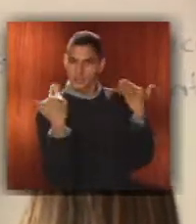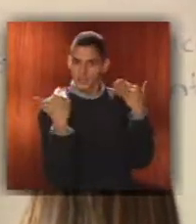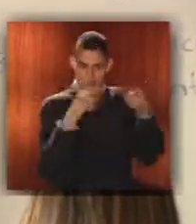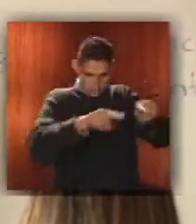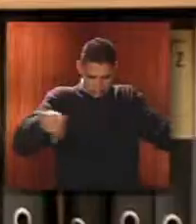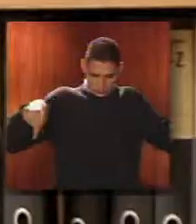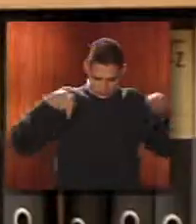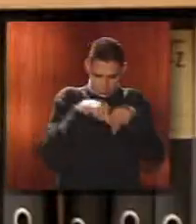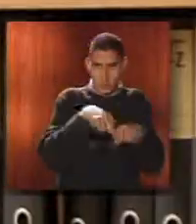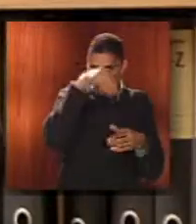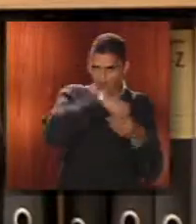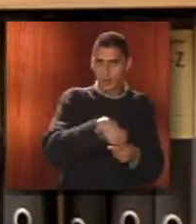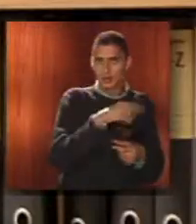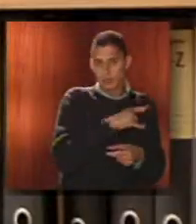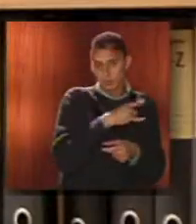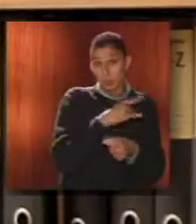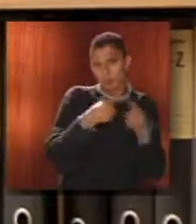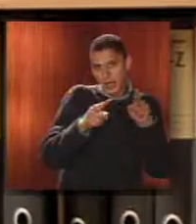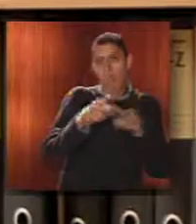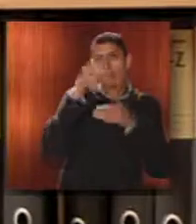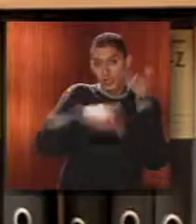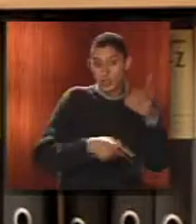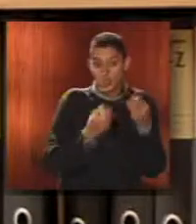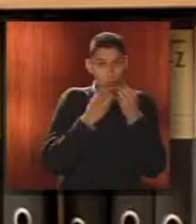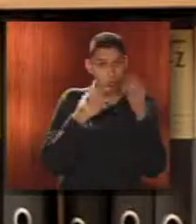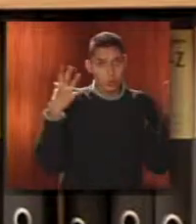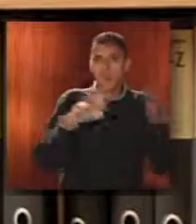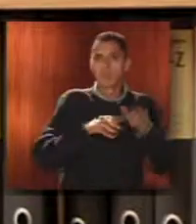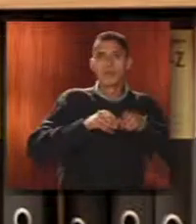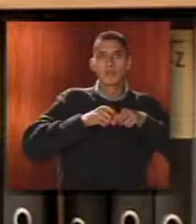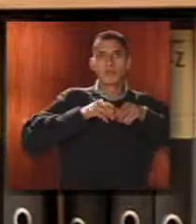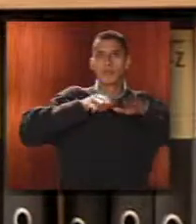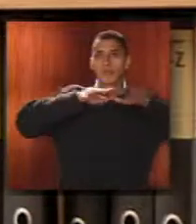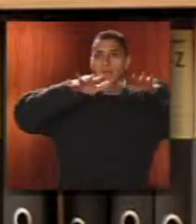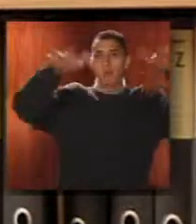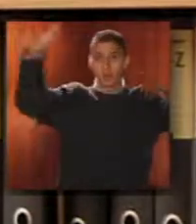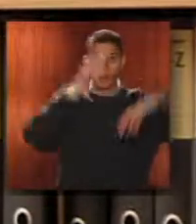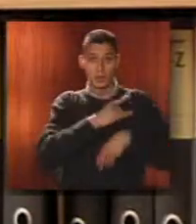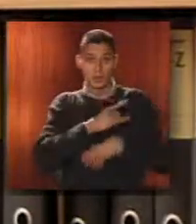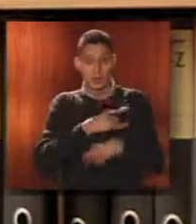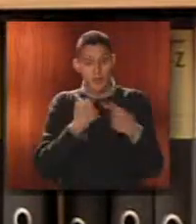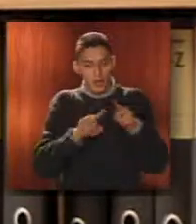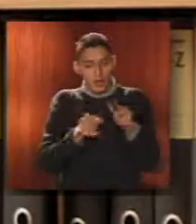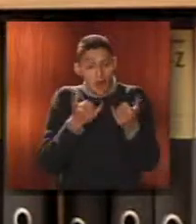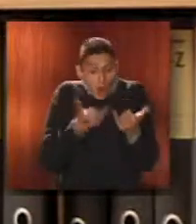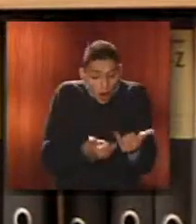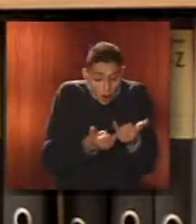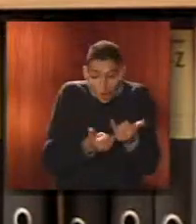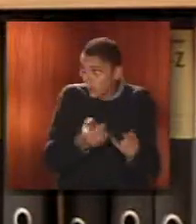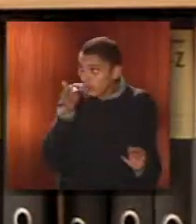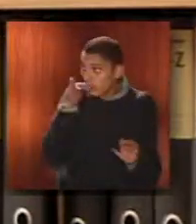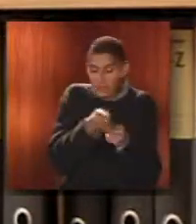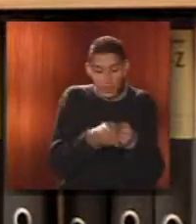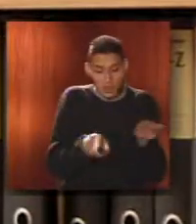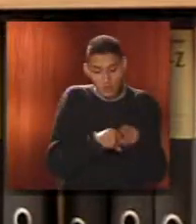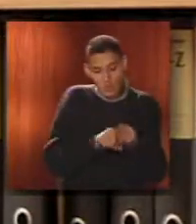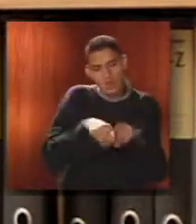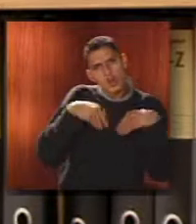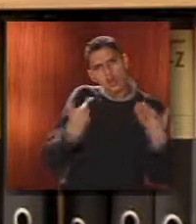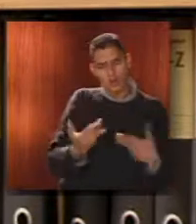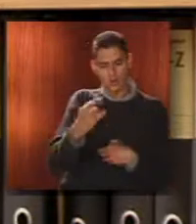conviven en una manzana, porque, claro, bueno, ya se está expandiendo, hay proyectos hermosos, pero en este momento